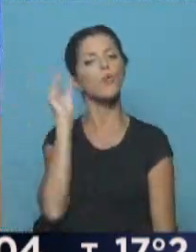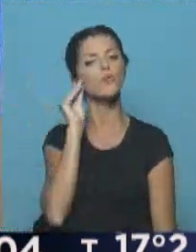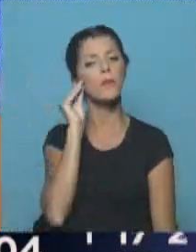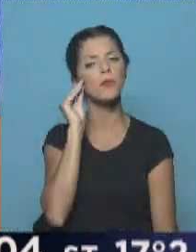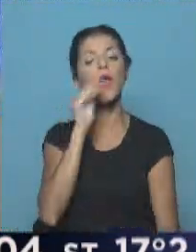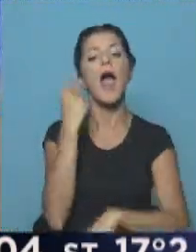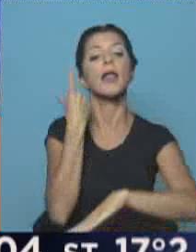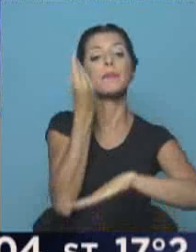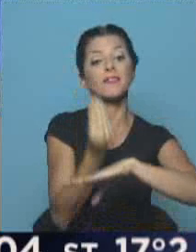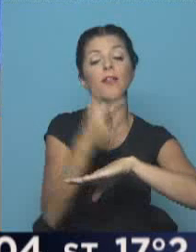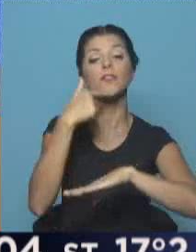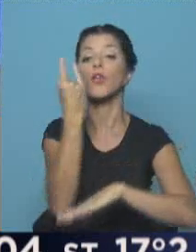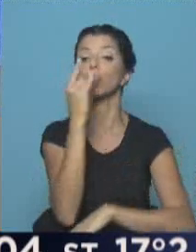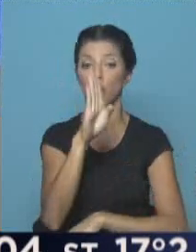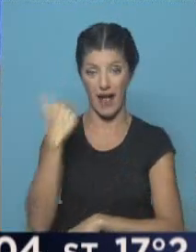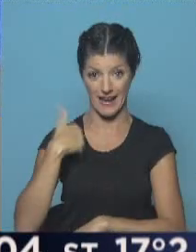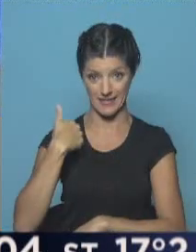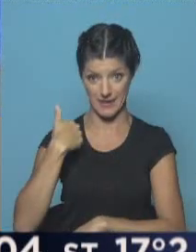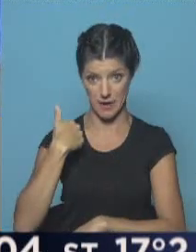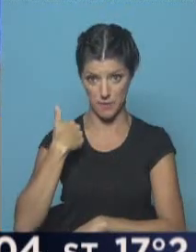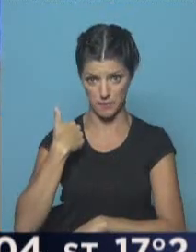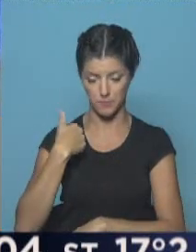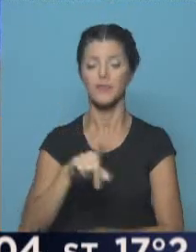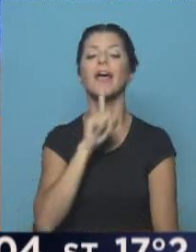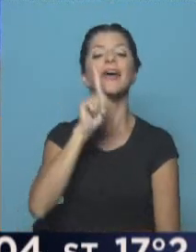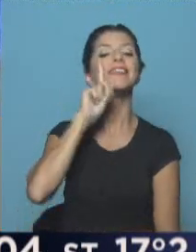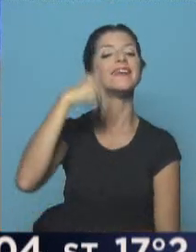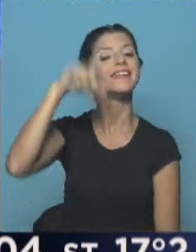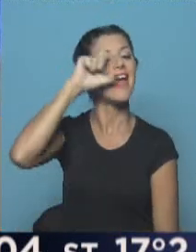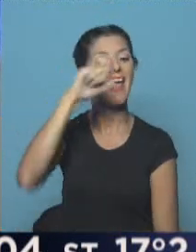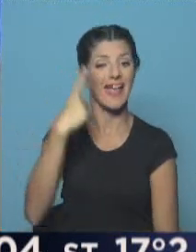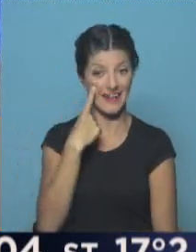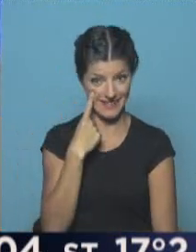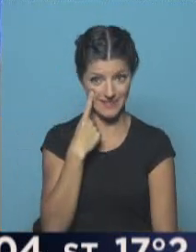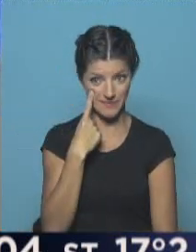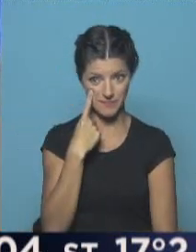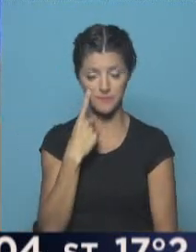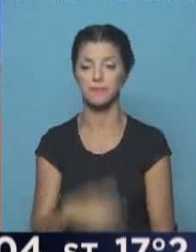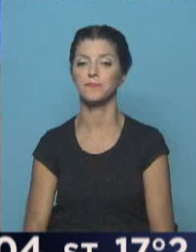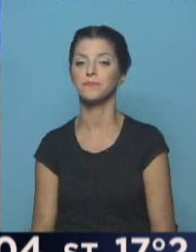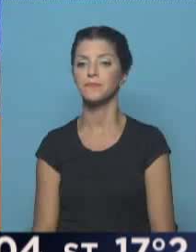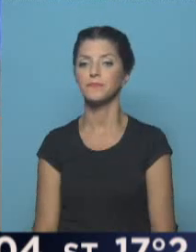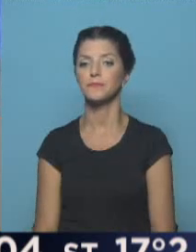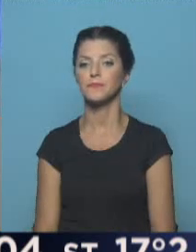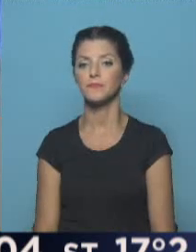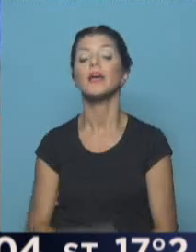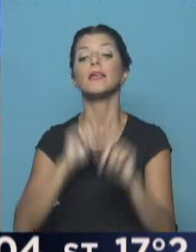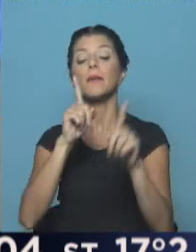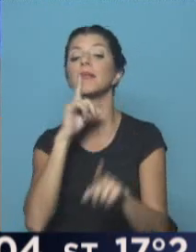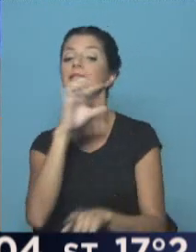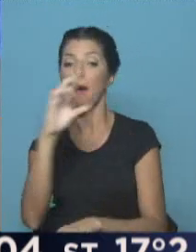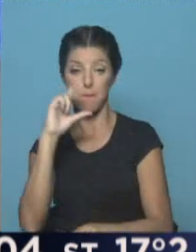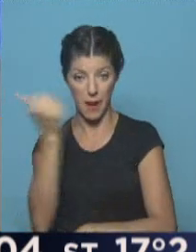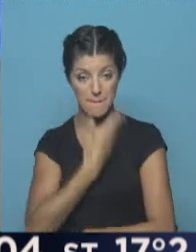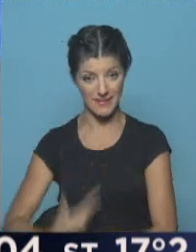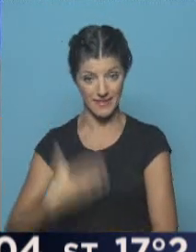selecciones nacionales, el director general, que es Marcelo Tinelli. Allí estaba Bauzá, flanqueado por él y también por Claudio Tapia,